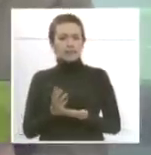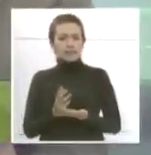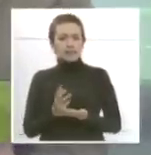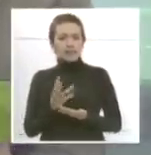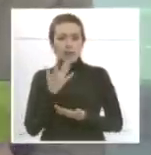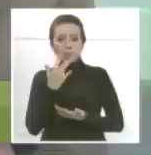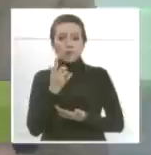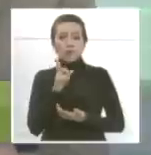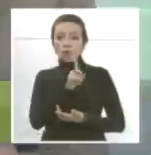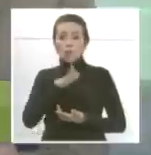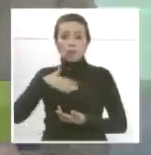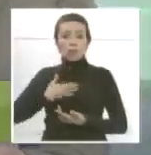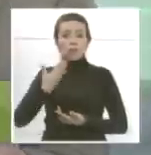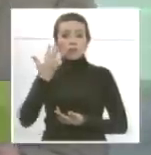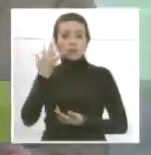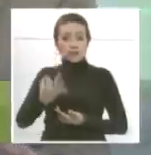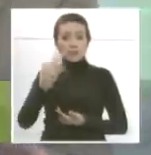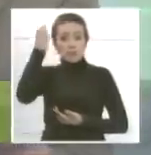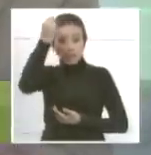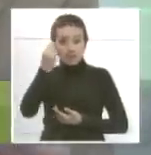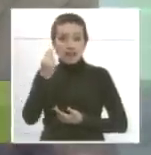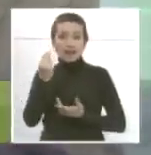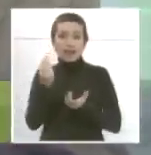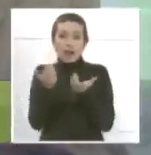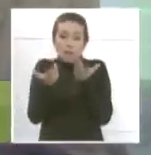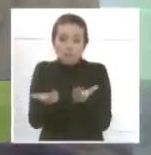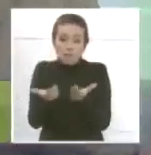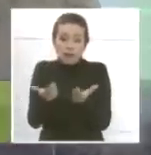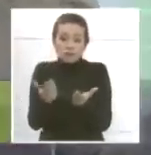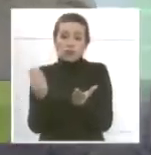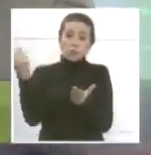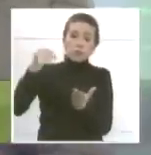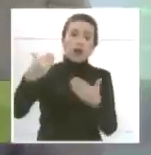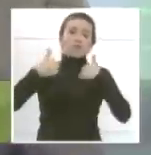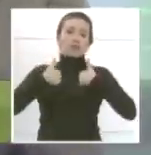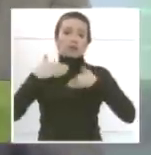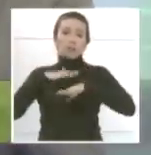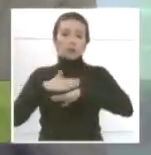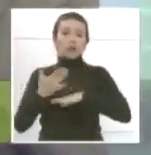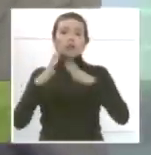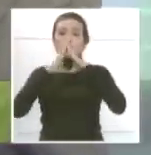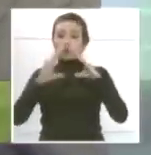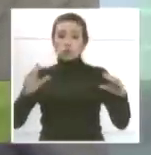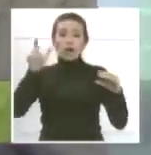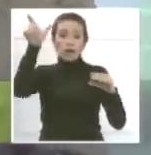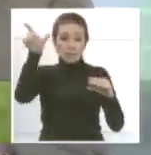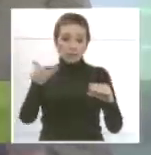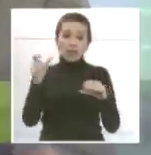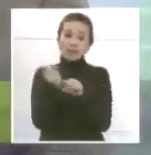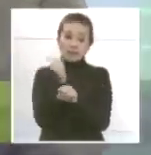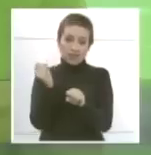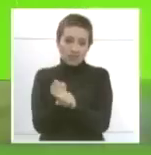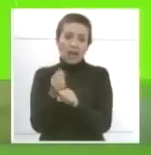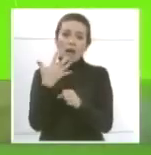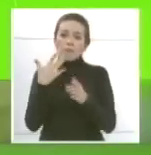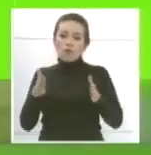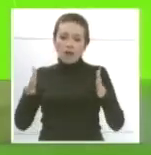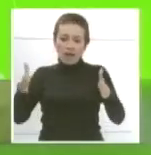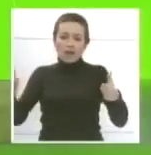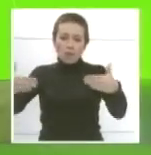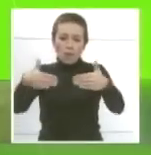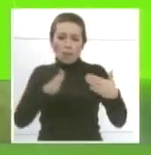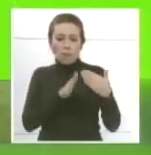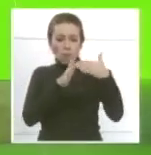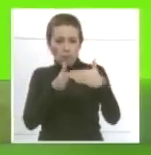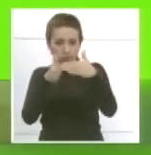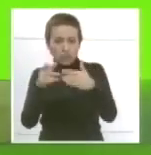es principalmente la causa, todos los estibadores que cargan peso en el puerto o los cargadores de la fábrica de cemento tuvieran